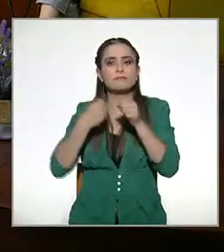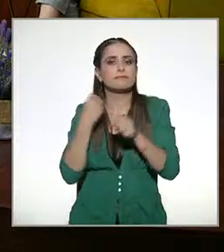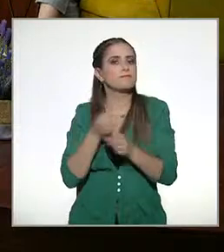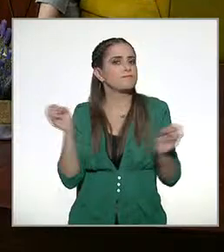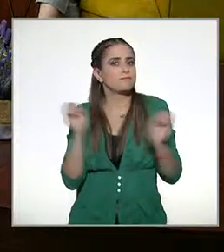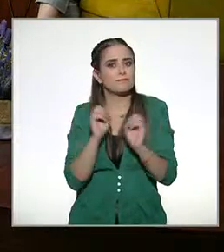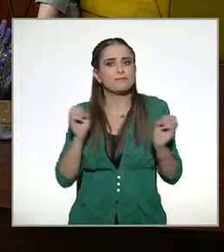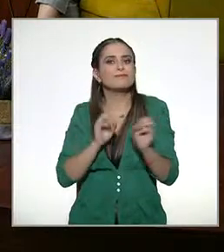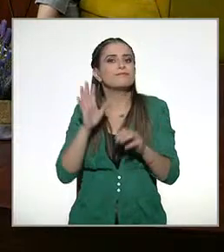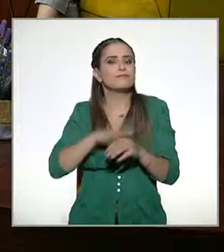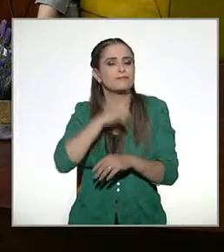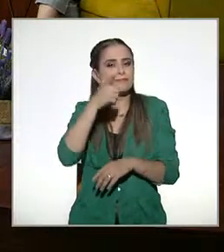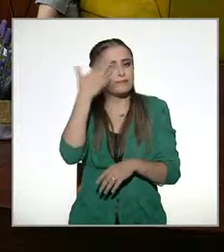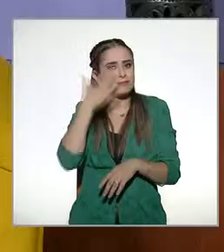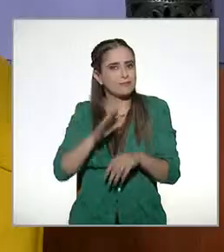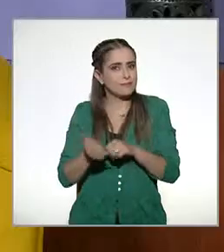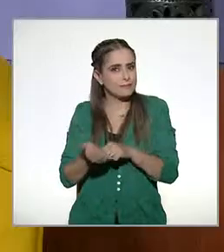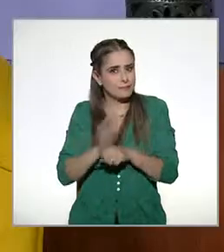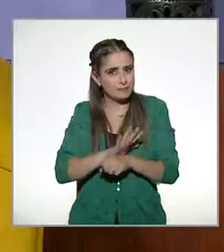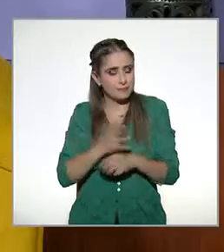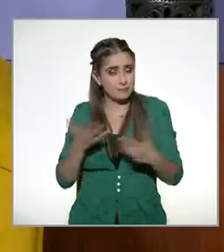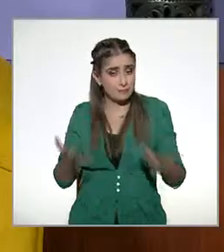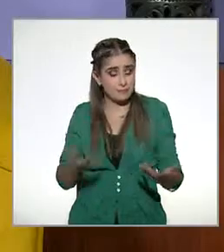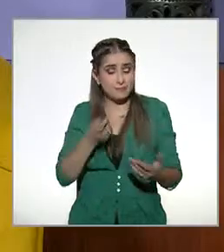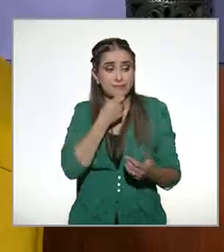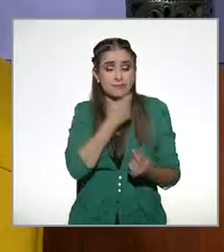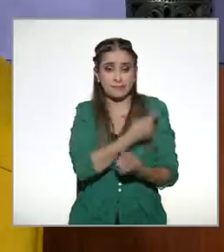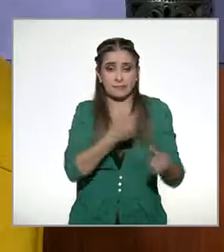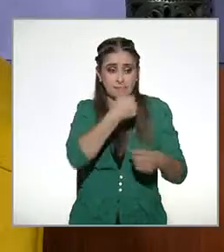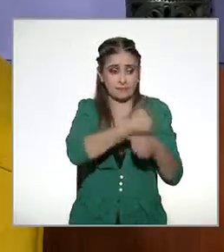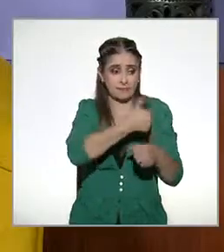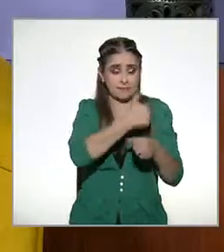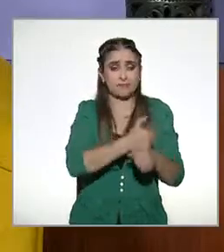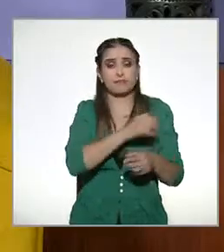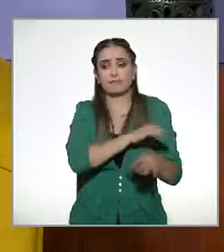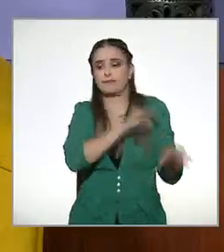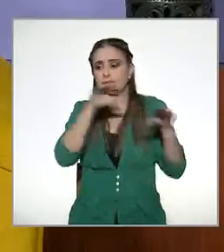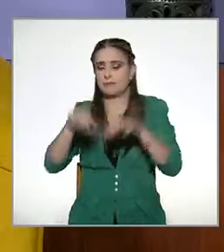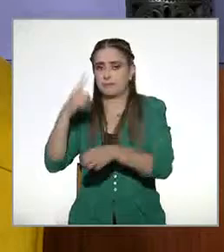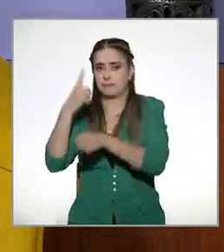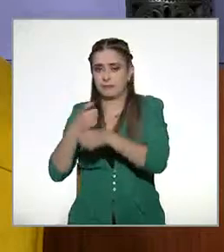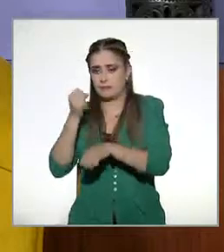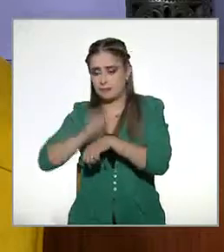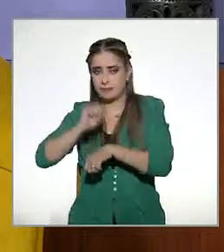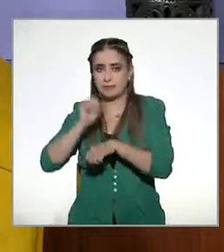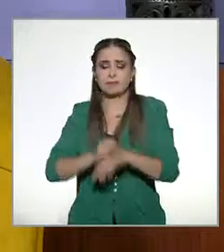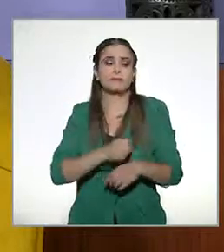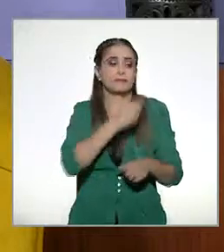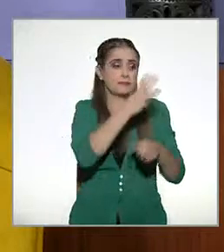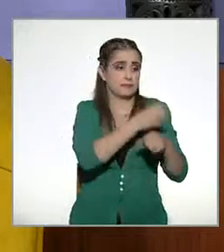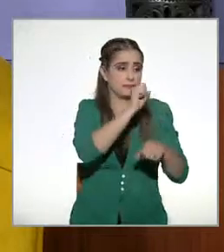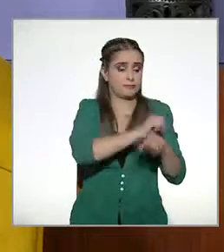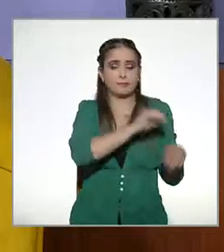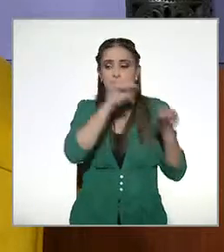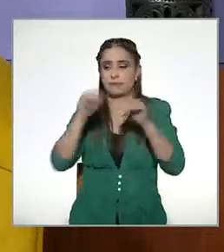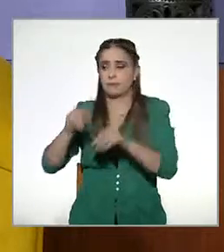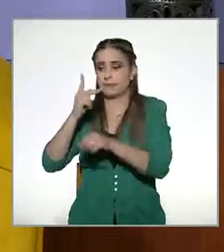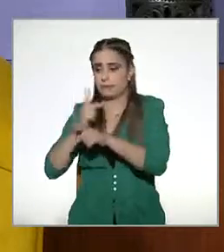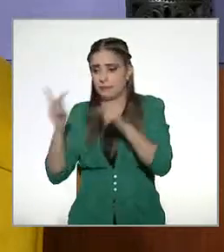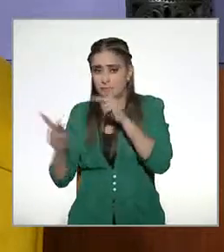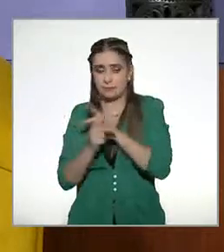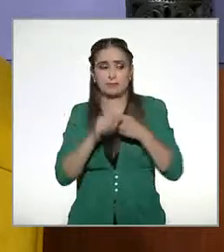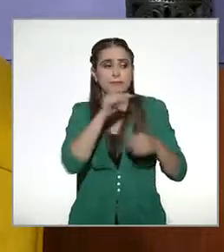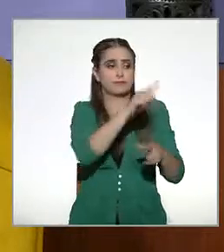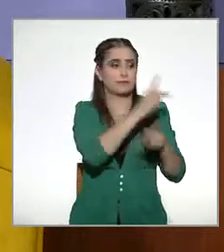psíquica fundamental en el caso de los niños que pasaron de sexto a primero y secundaria de tercero a secundaria a primero de prepa de tercero de prepa a universidad